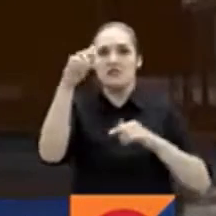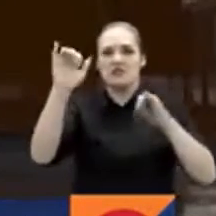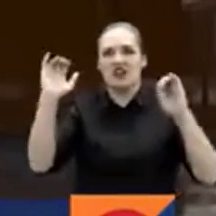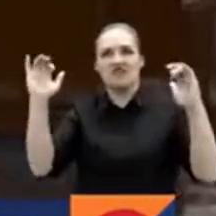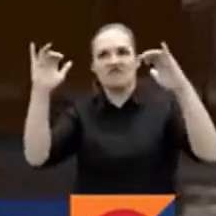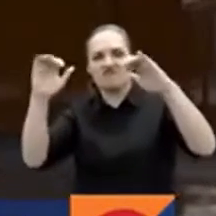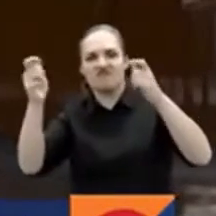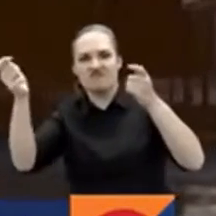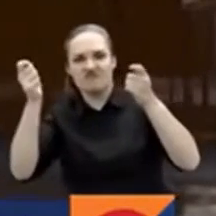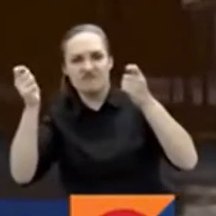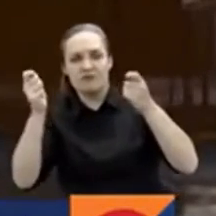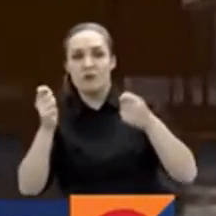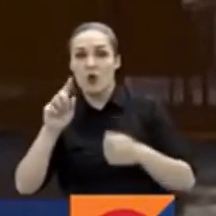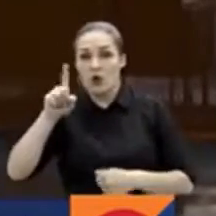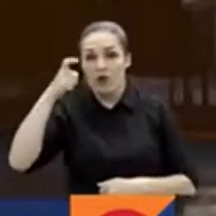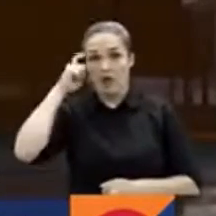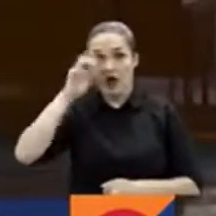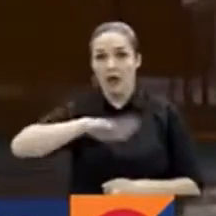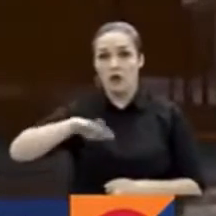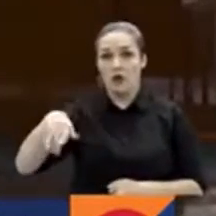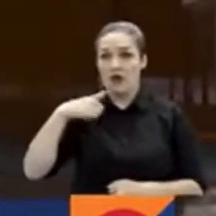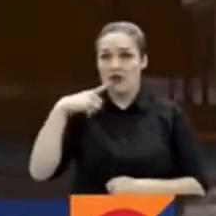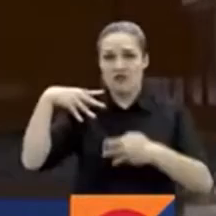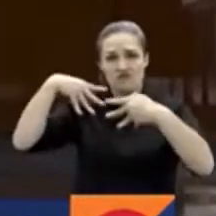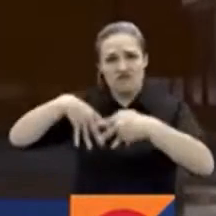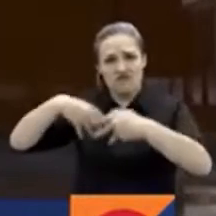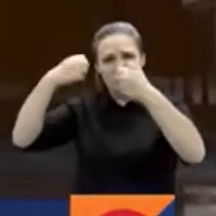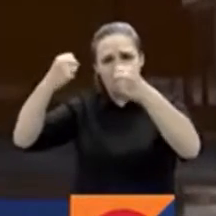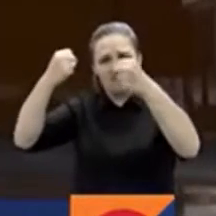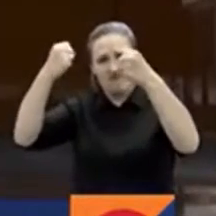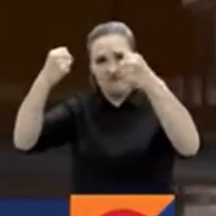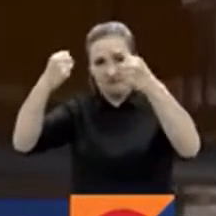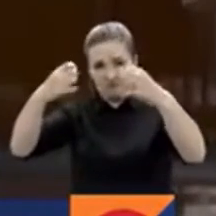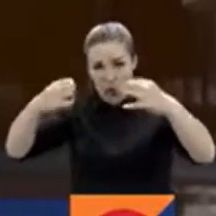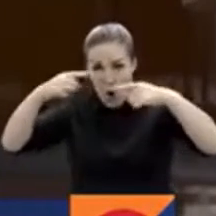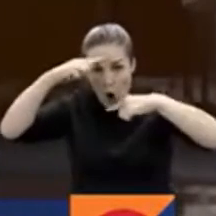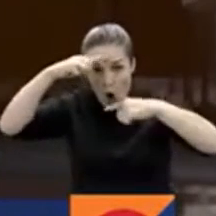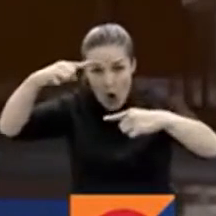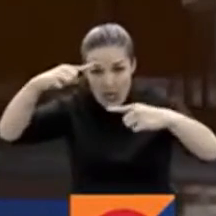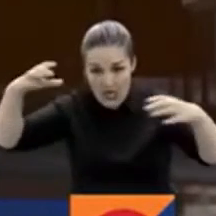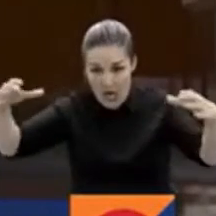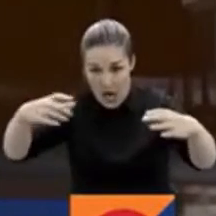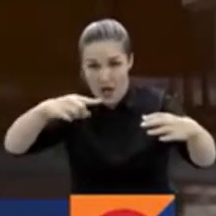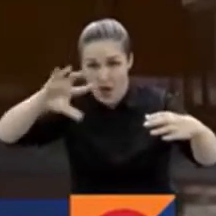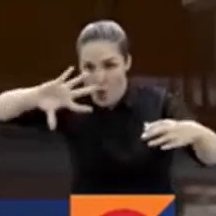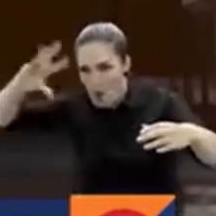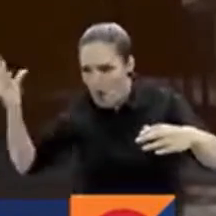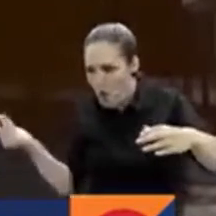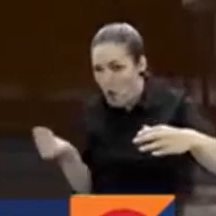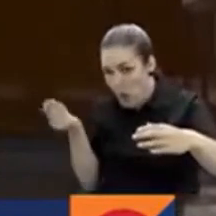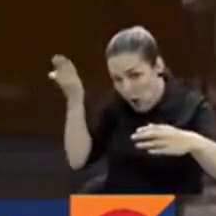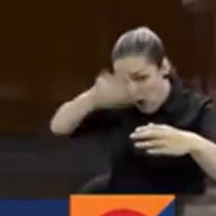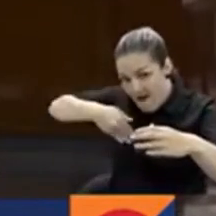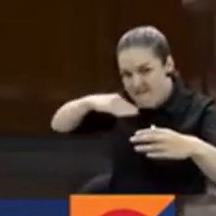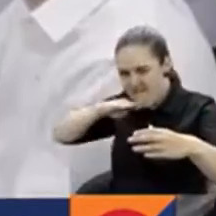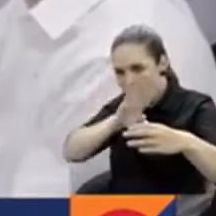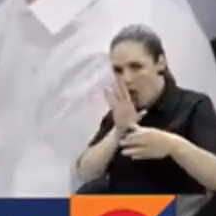el gobernador de Antioquia, las manifestaciones están siendo contaminadas por agentes ajenos a la protesta de los